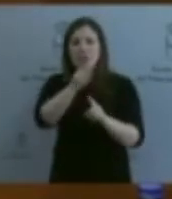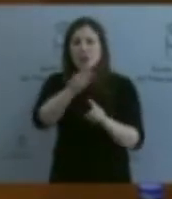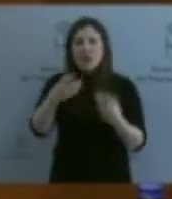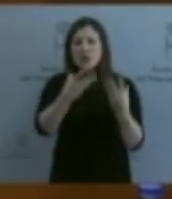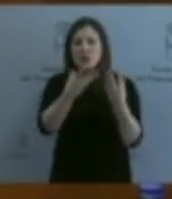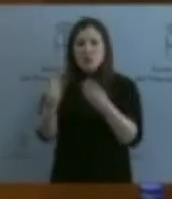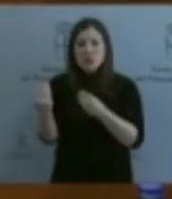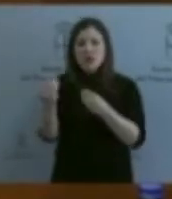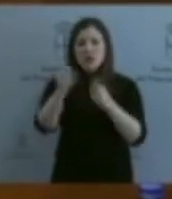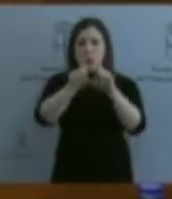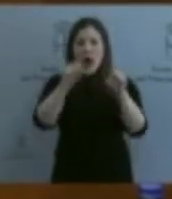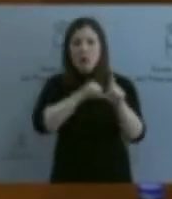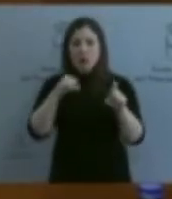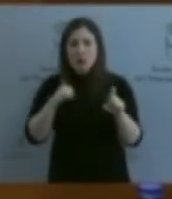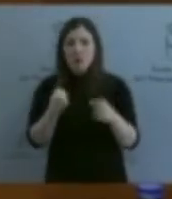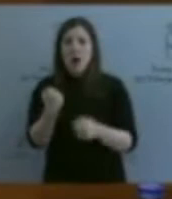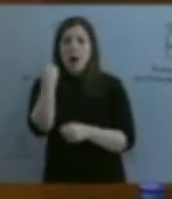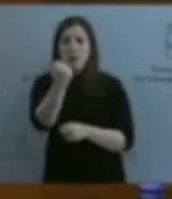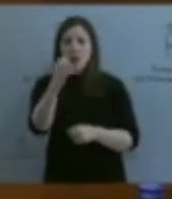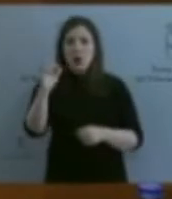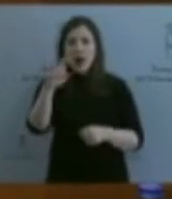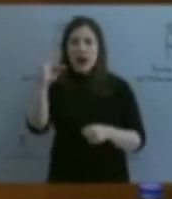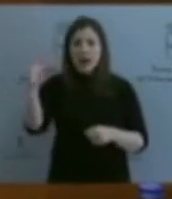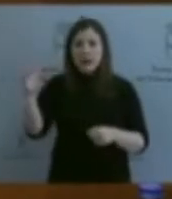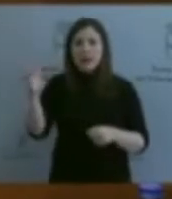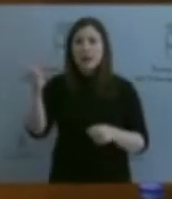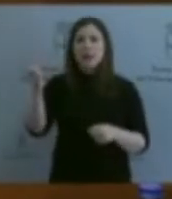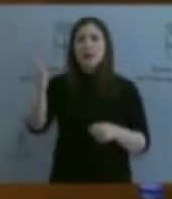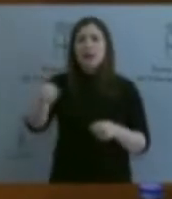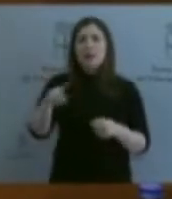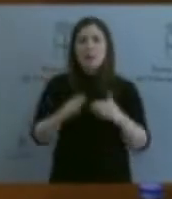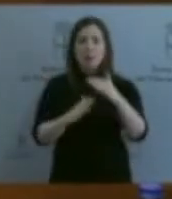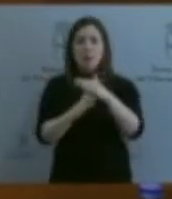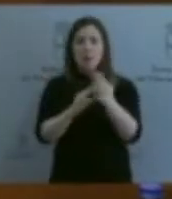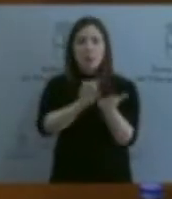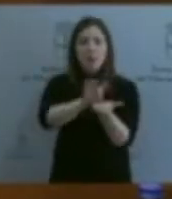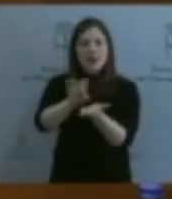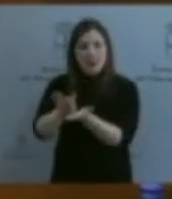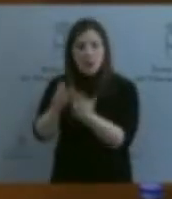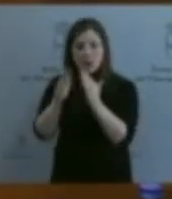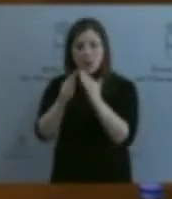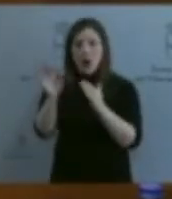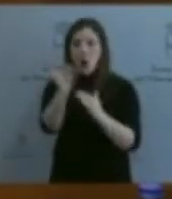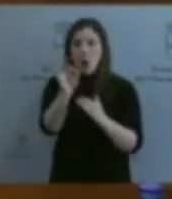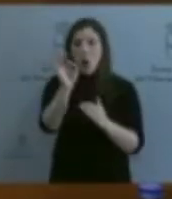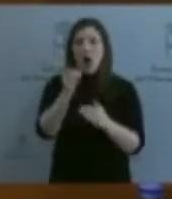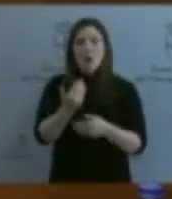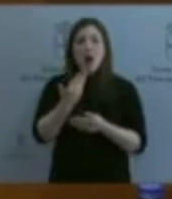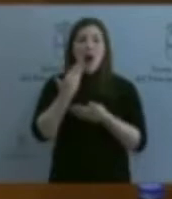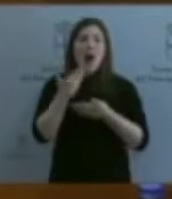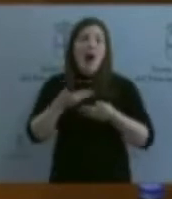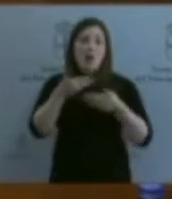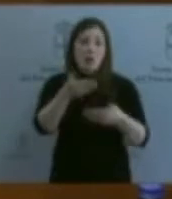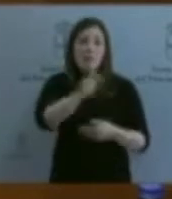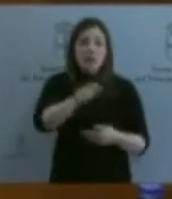mínimo vital, de la paralización de desahucios o de las ayudas a todas las personas que se encuentran en situación de desempleo. Tanto a